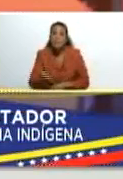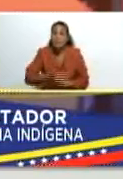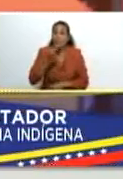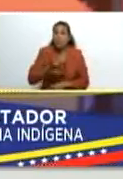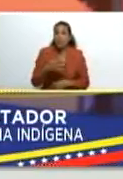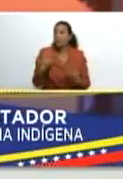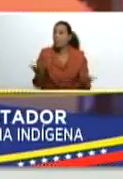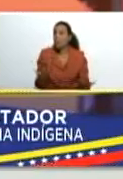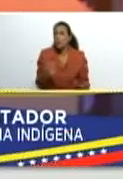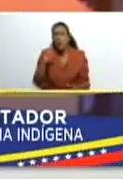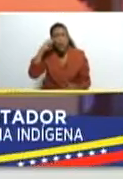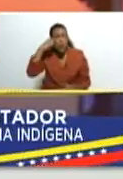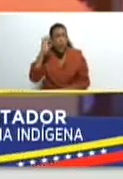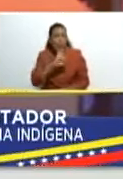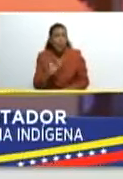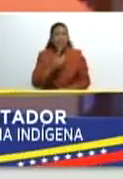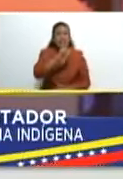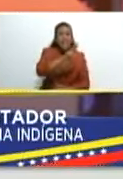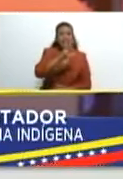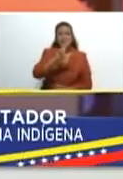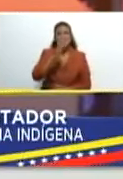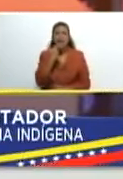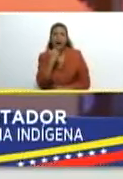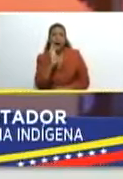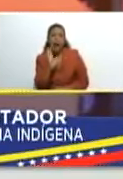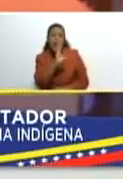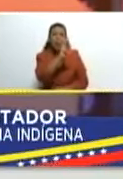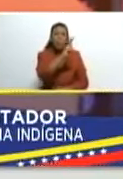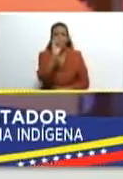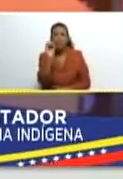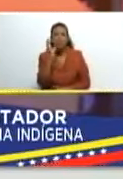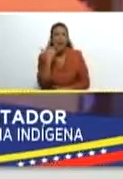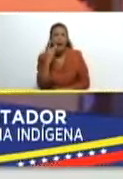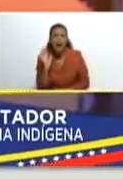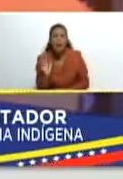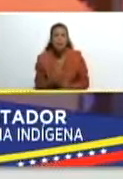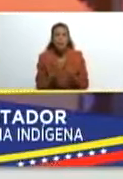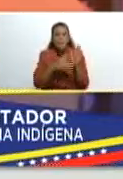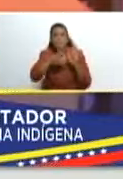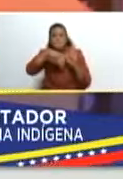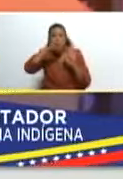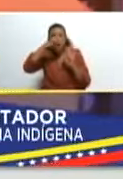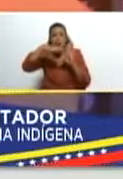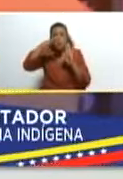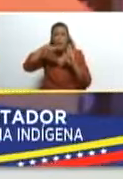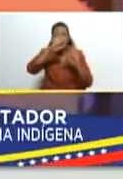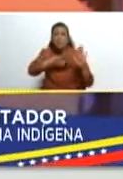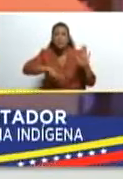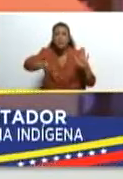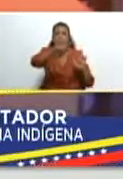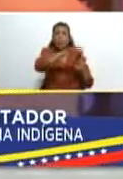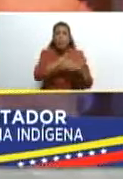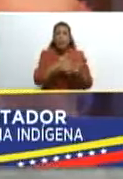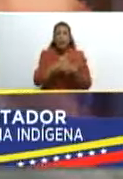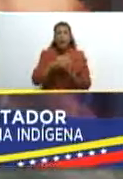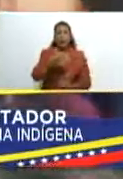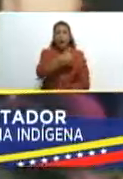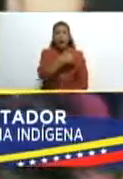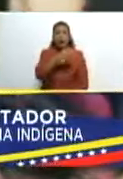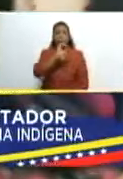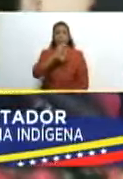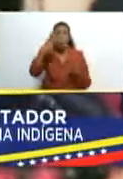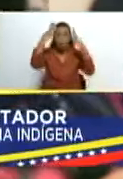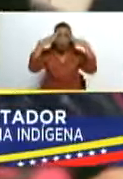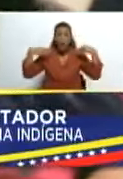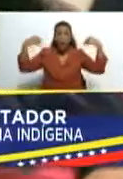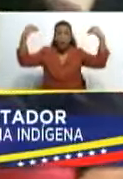importante, no lo recuerdo ahorita, 30 y pico % de toda esa zona, Holanda, todo eso por los